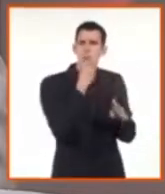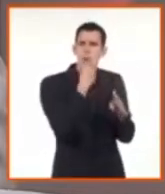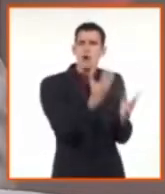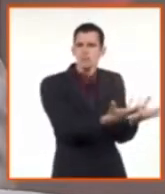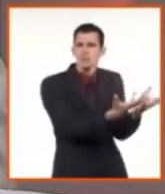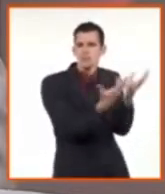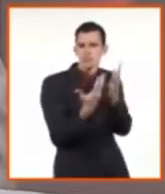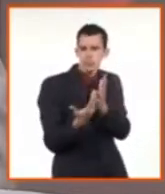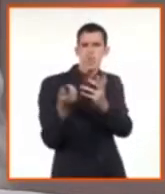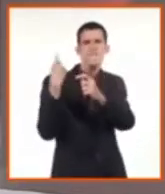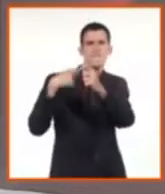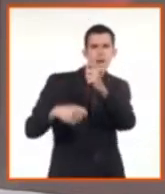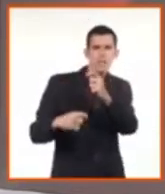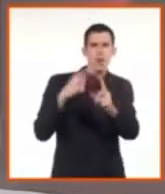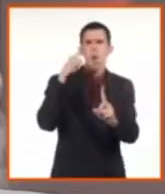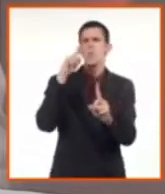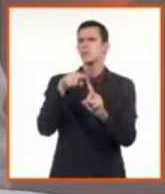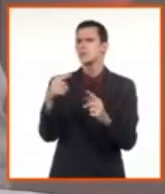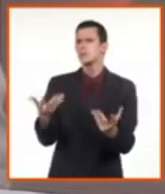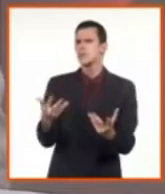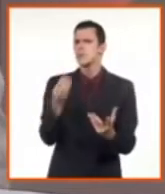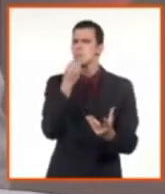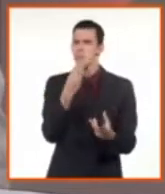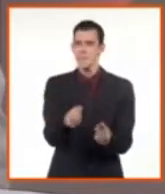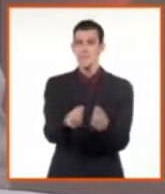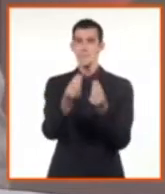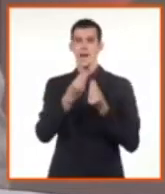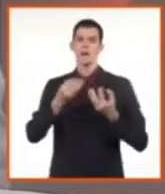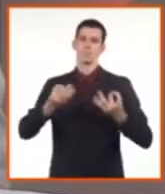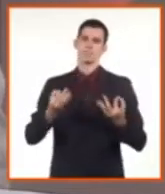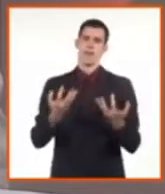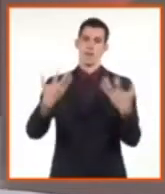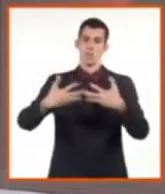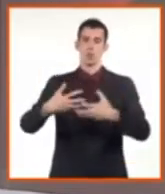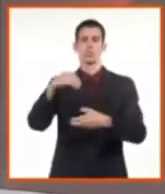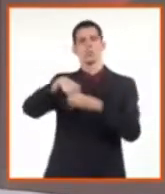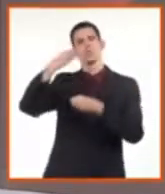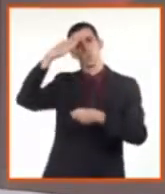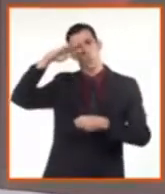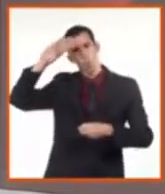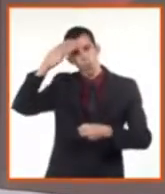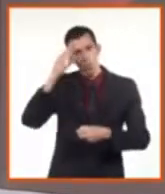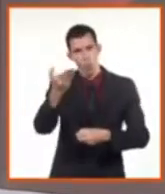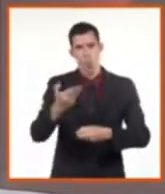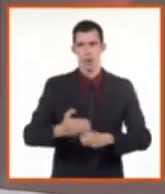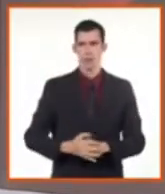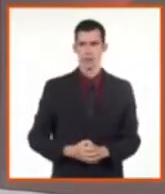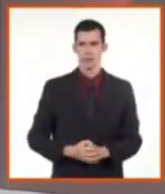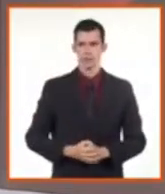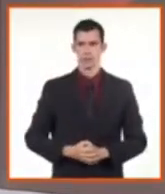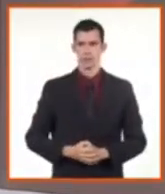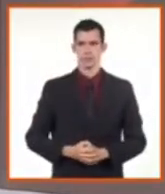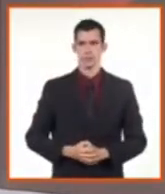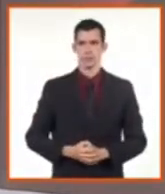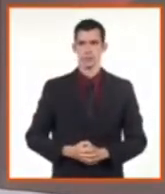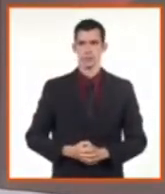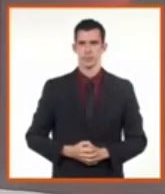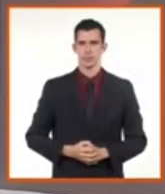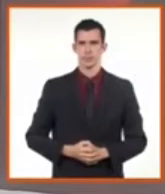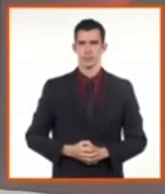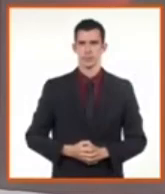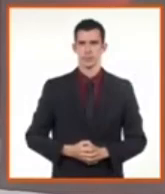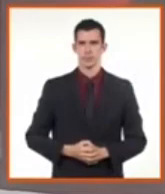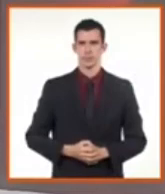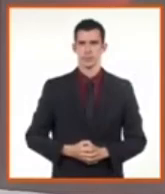contribuir a impulsar el desarrollo de la producción nacional y también justamente